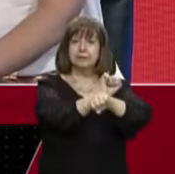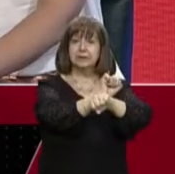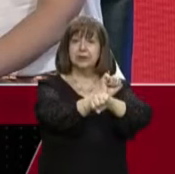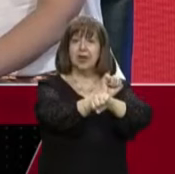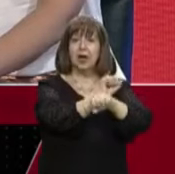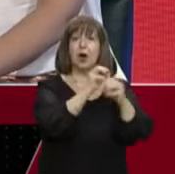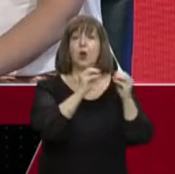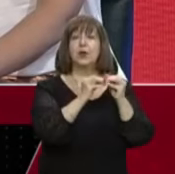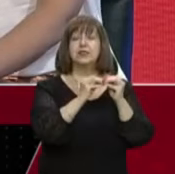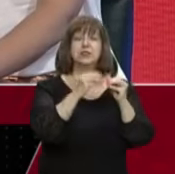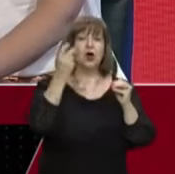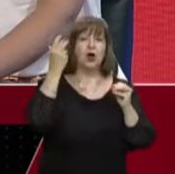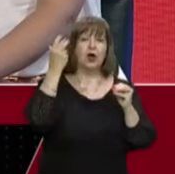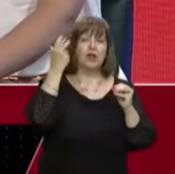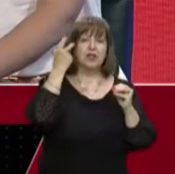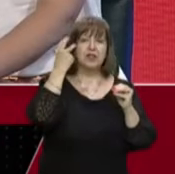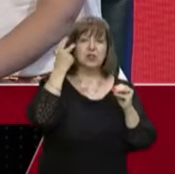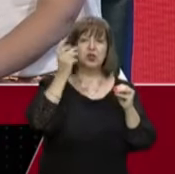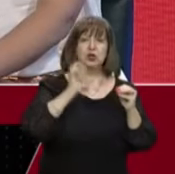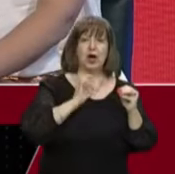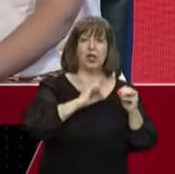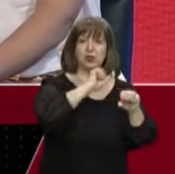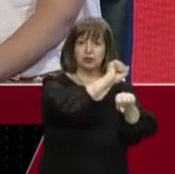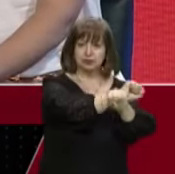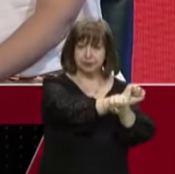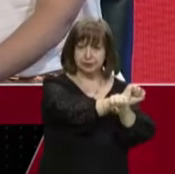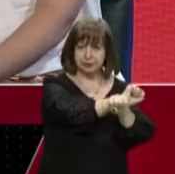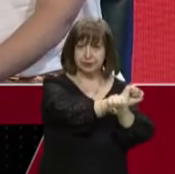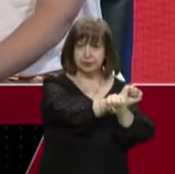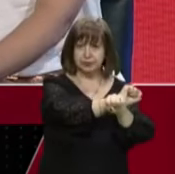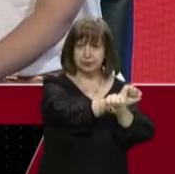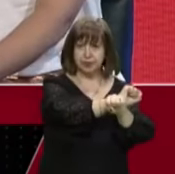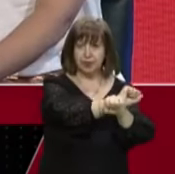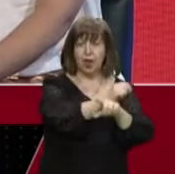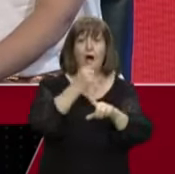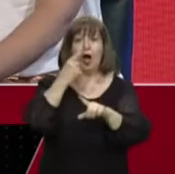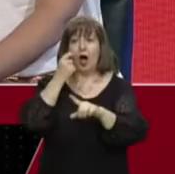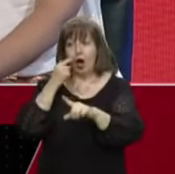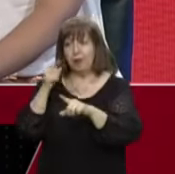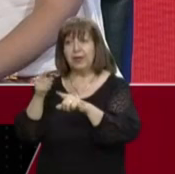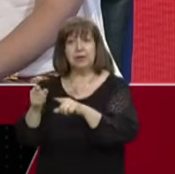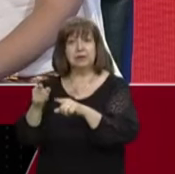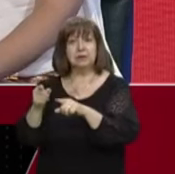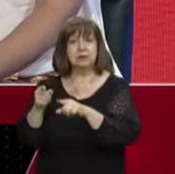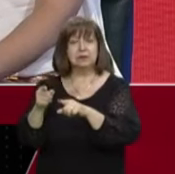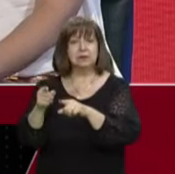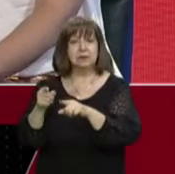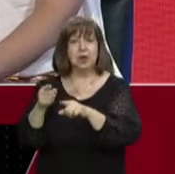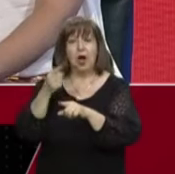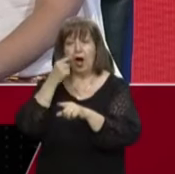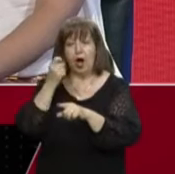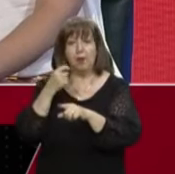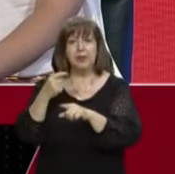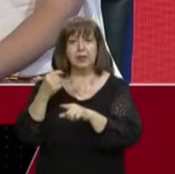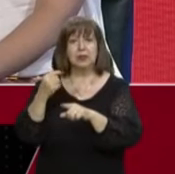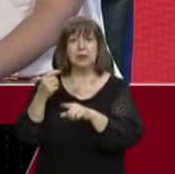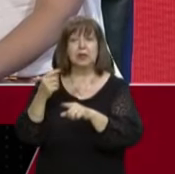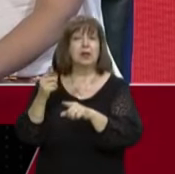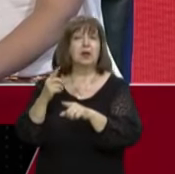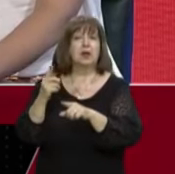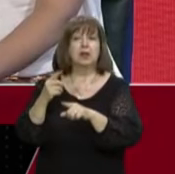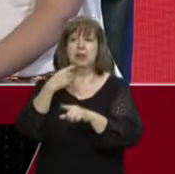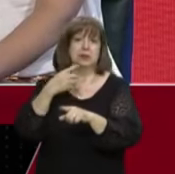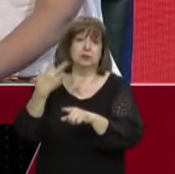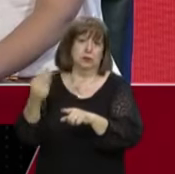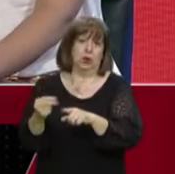años. Al hombre se le ofreció que acepte esto, dijo que no, así que va a pasar al debate oral y va a